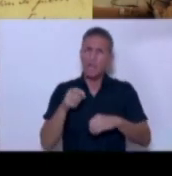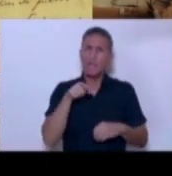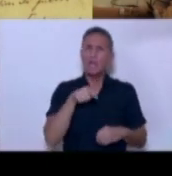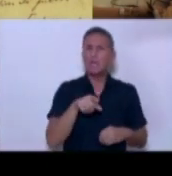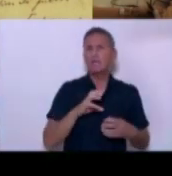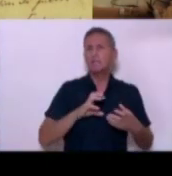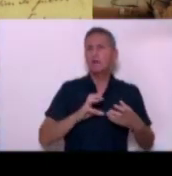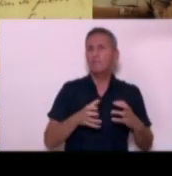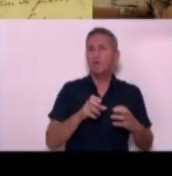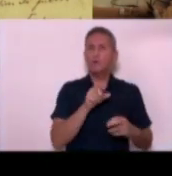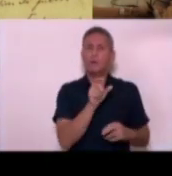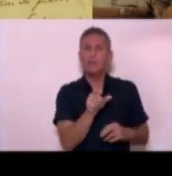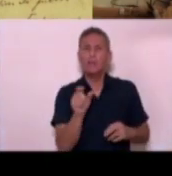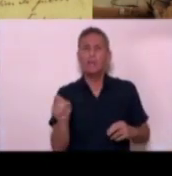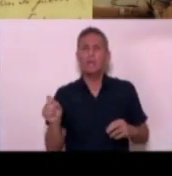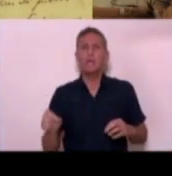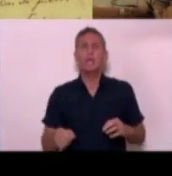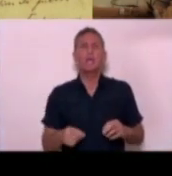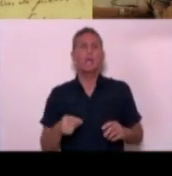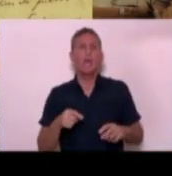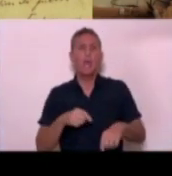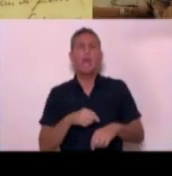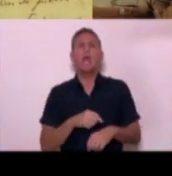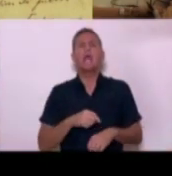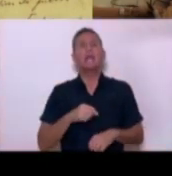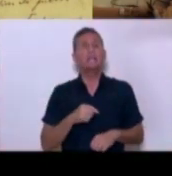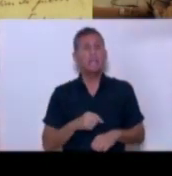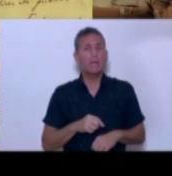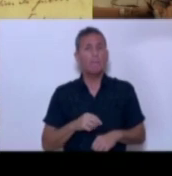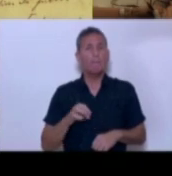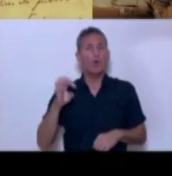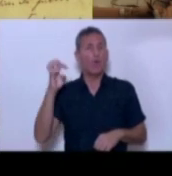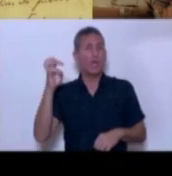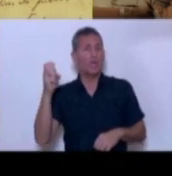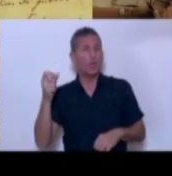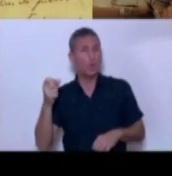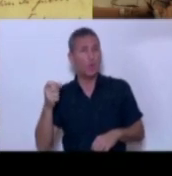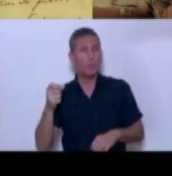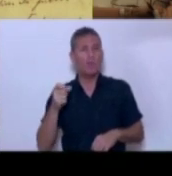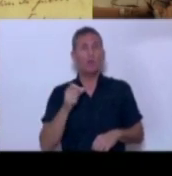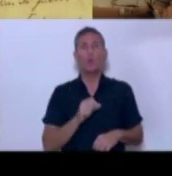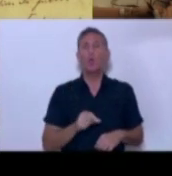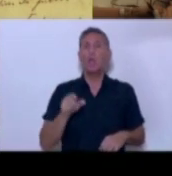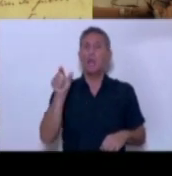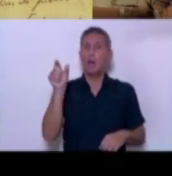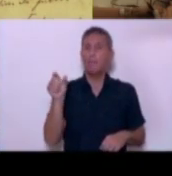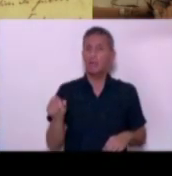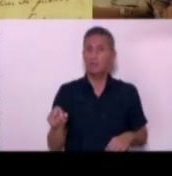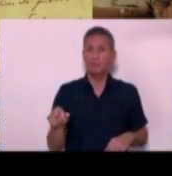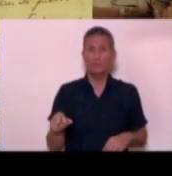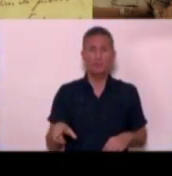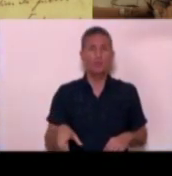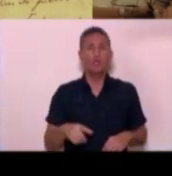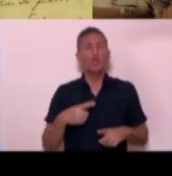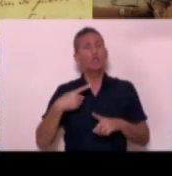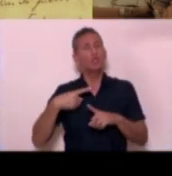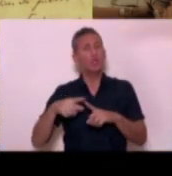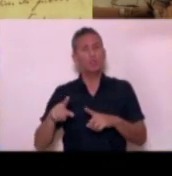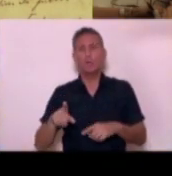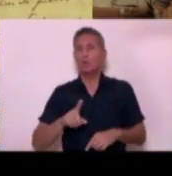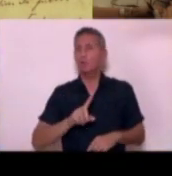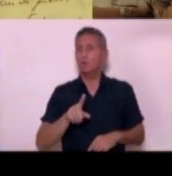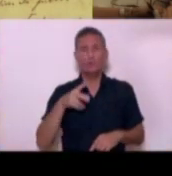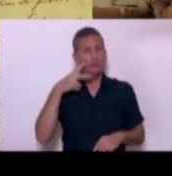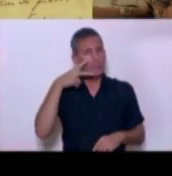sí cambian, y en este tipo de palabras lo que hacen es precisar el tiempo, el número, la persona